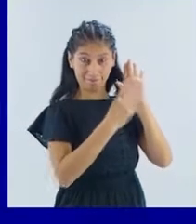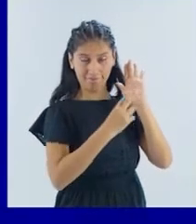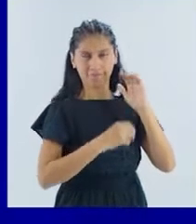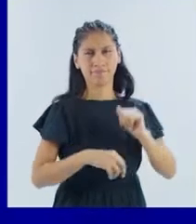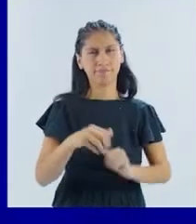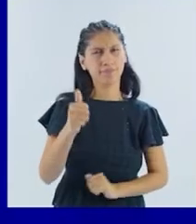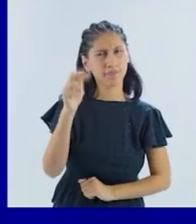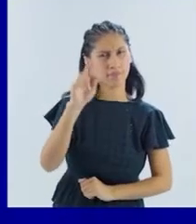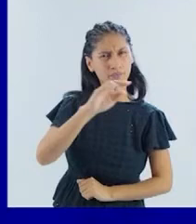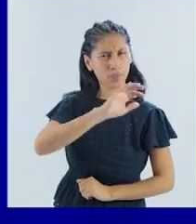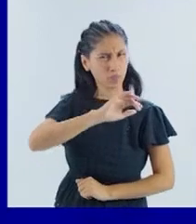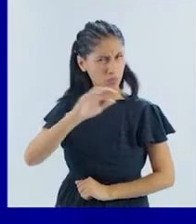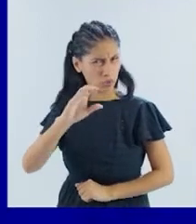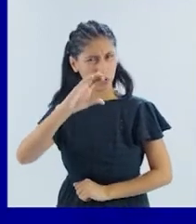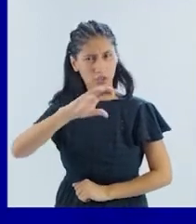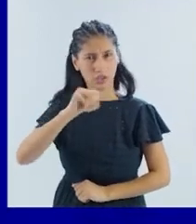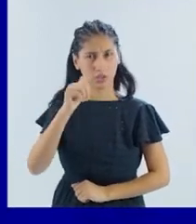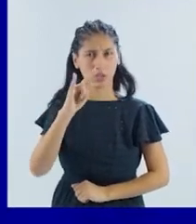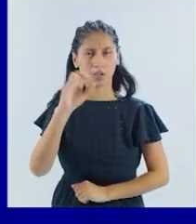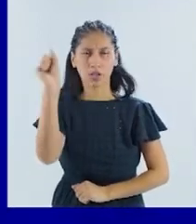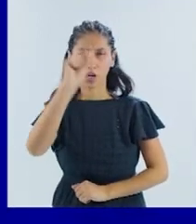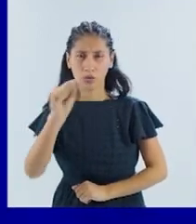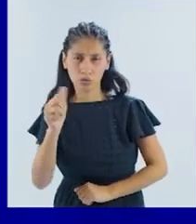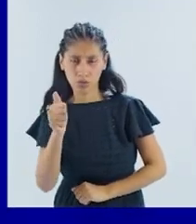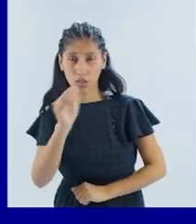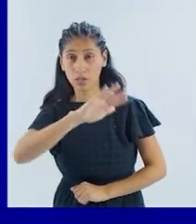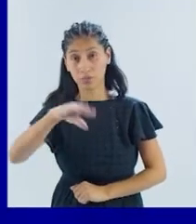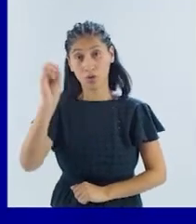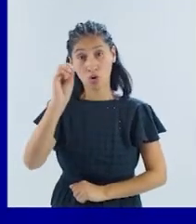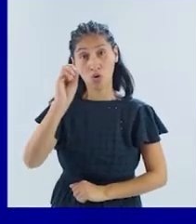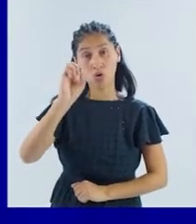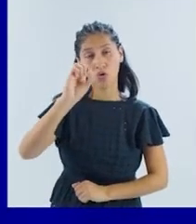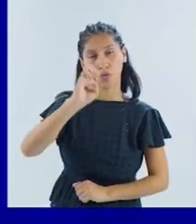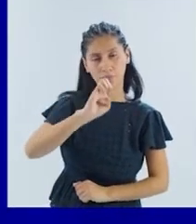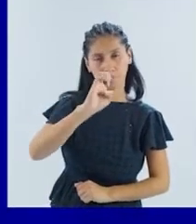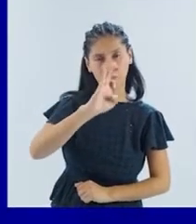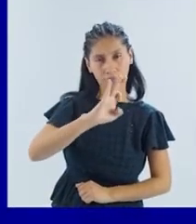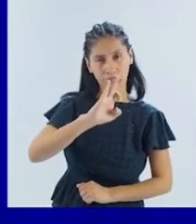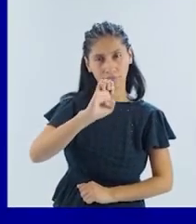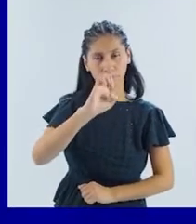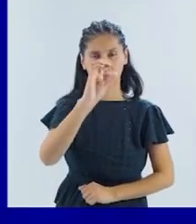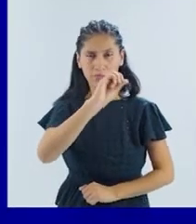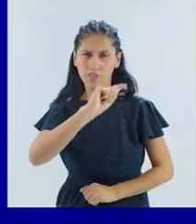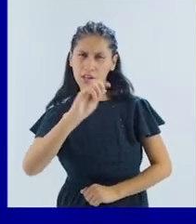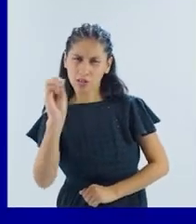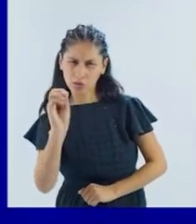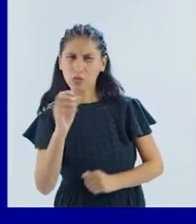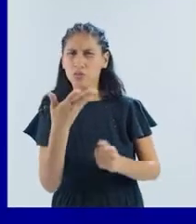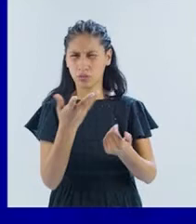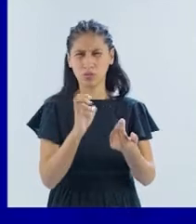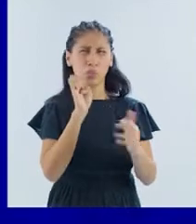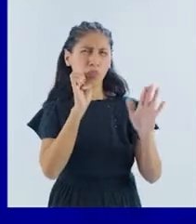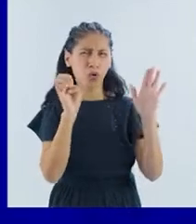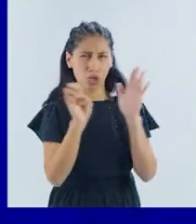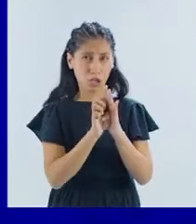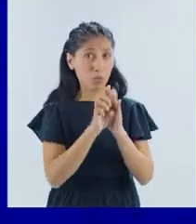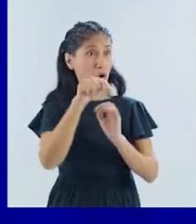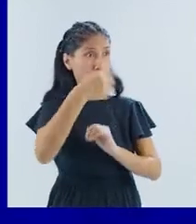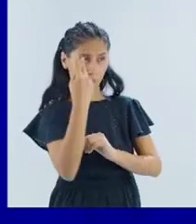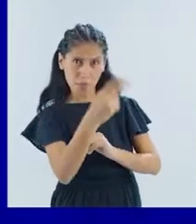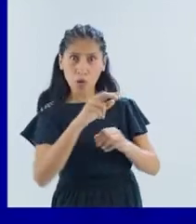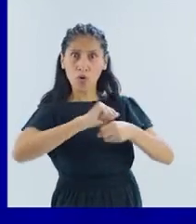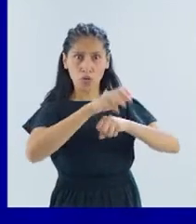Argumentos de causa-efecto. Se presentan las razones de un hecho a través de las causas que lo originan y sus consecuencias.